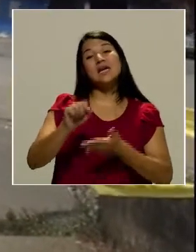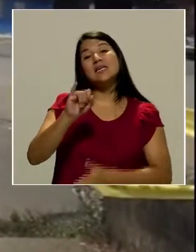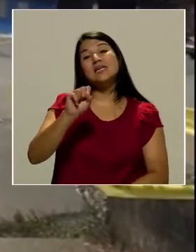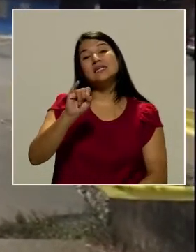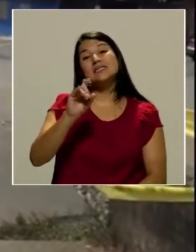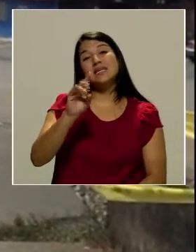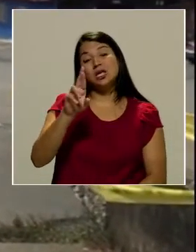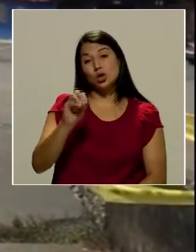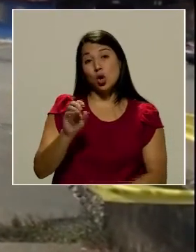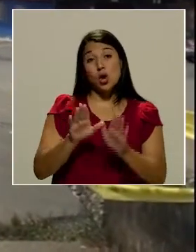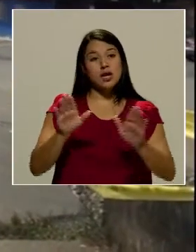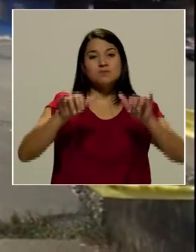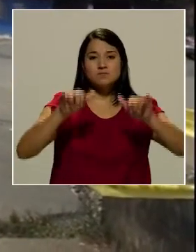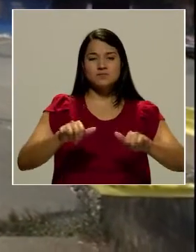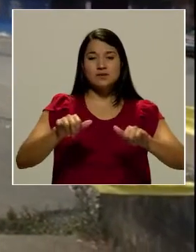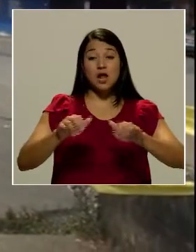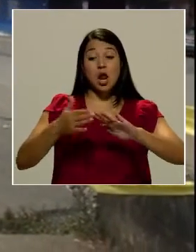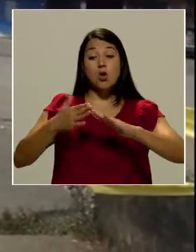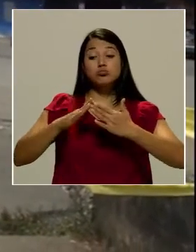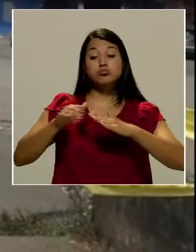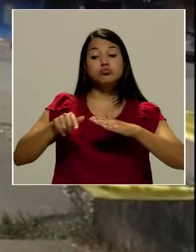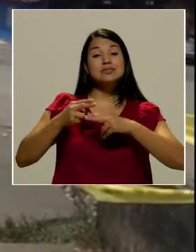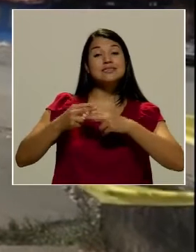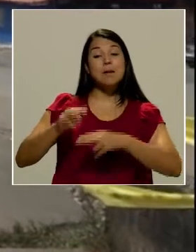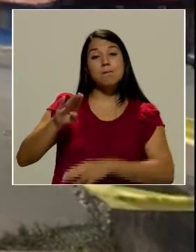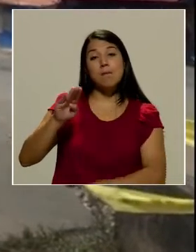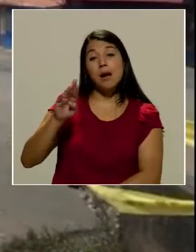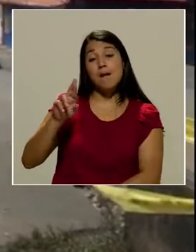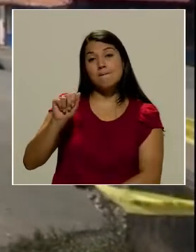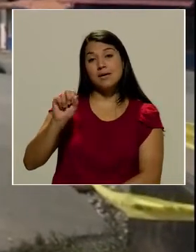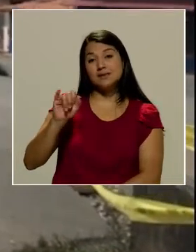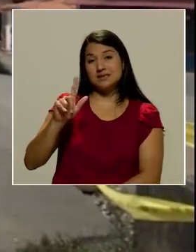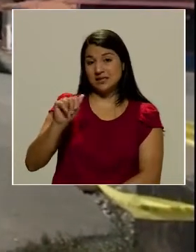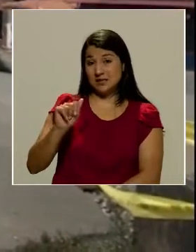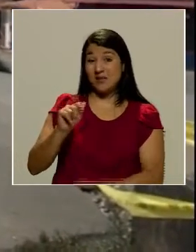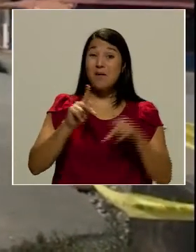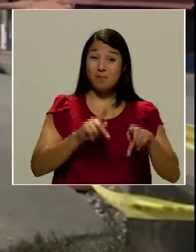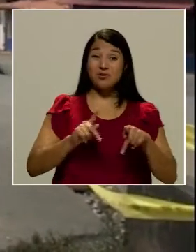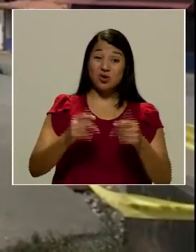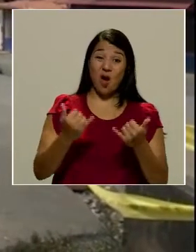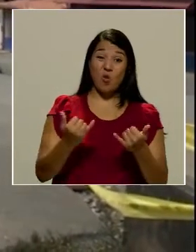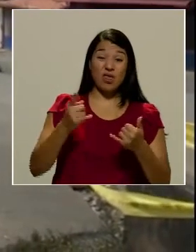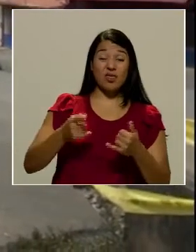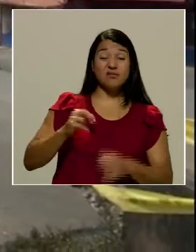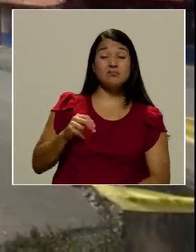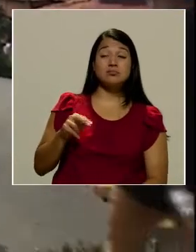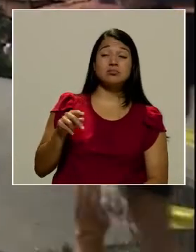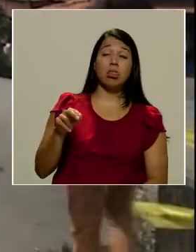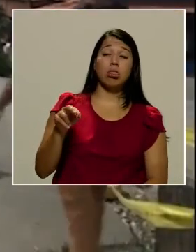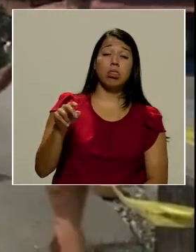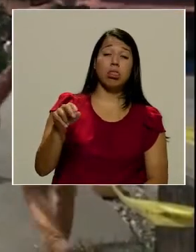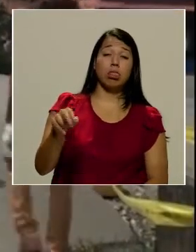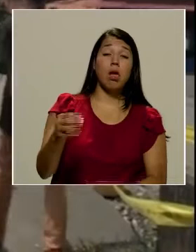quedan en la zona del Brasilia. Los usuarios tienen que caminar un buen tramo. Pero las personas consultadas por TV Sur Canal